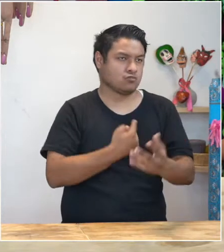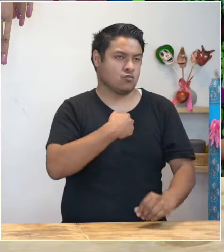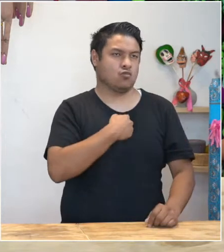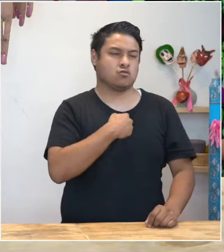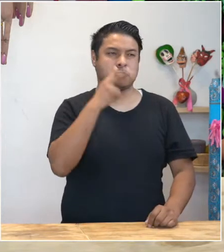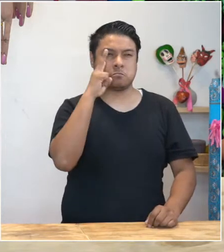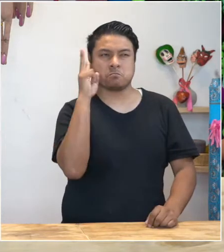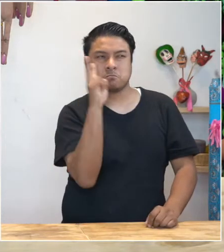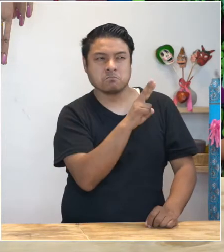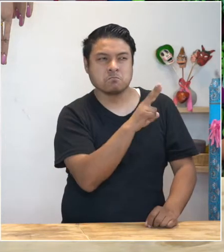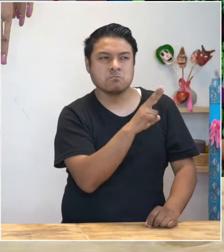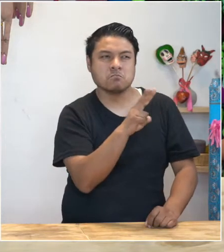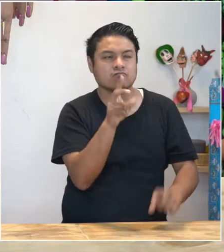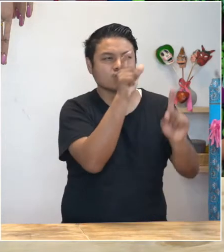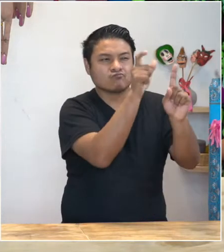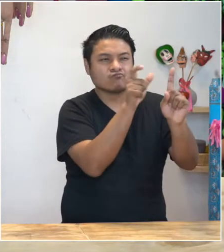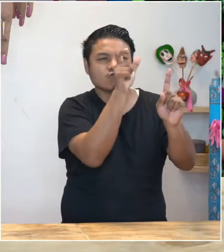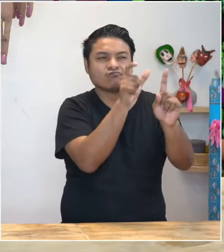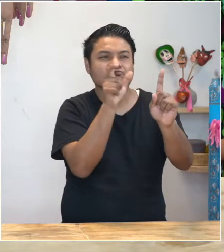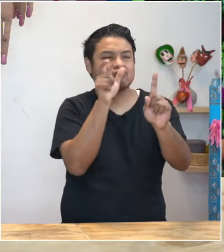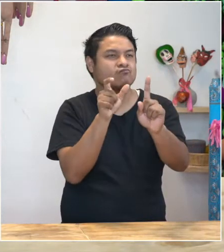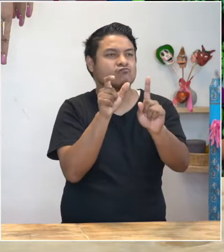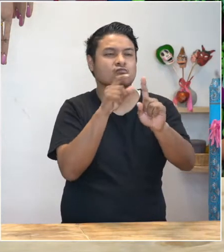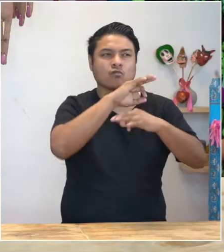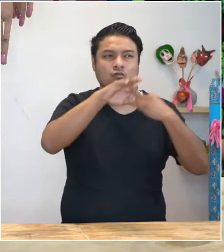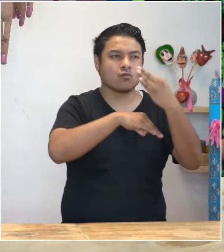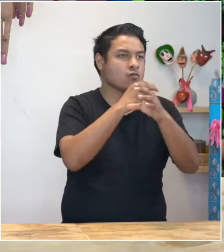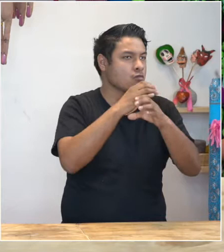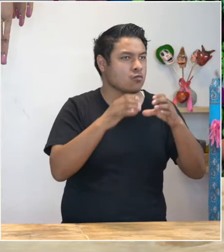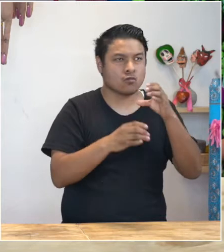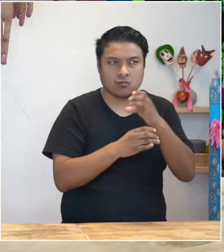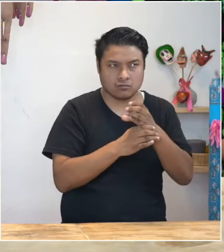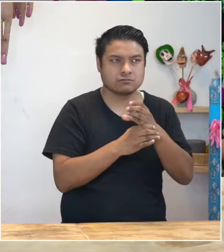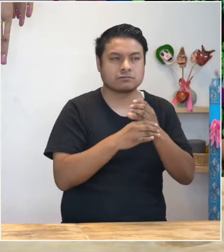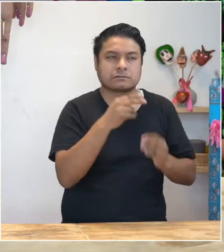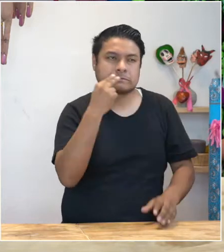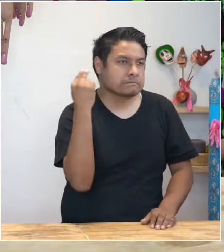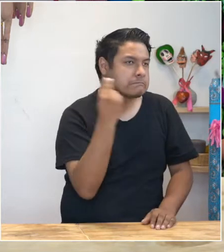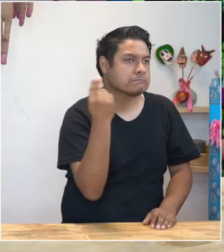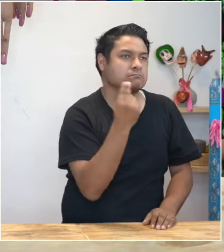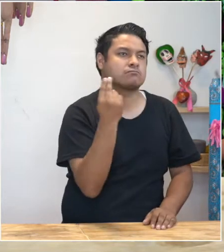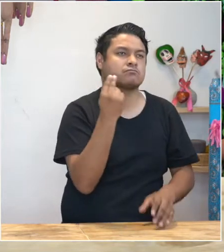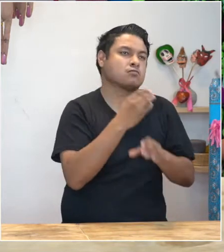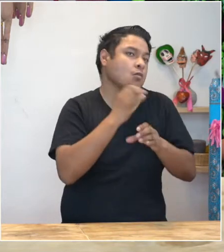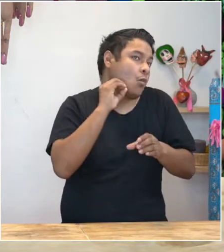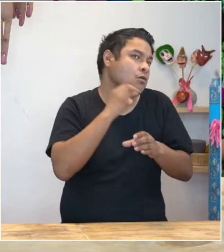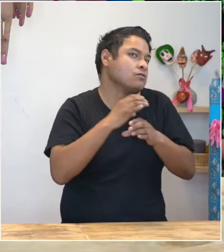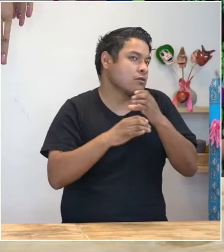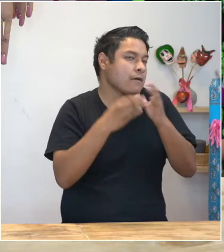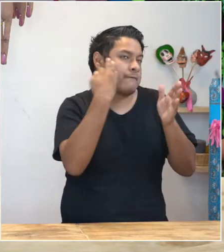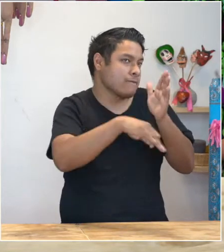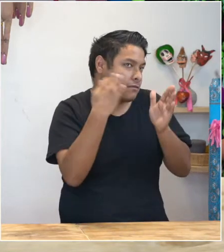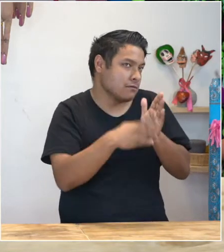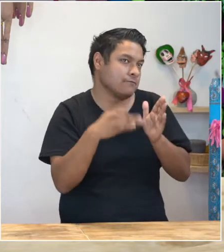ellos carecen y lo que van necesitando día a día. Tan sencillo con la comunidad sorda como